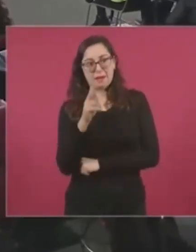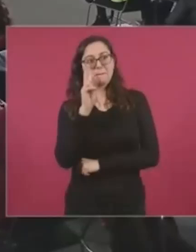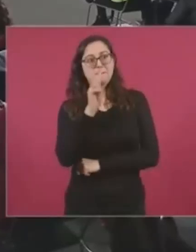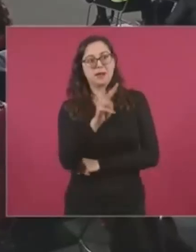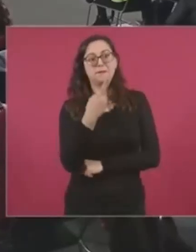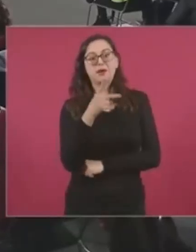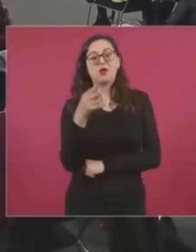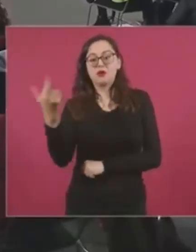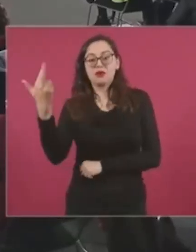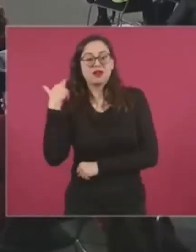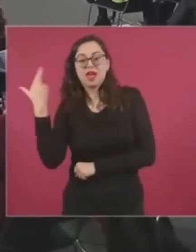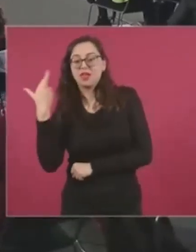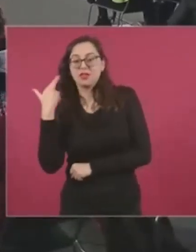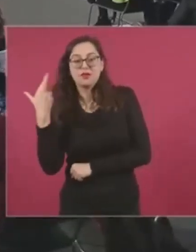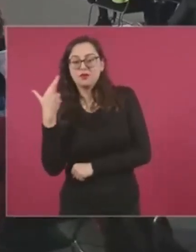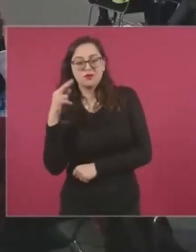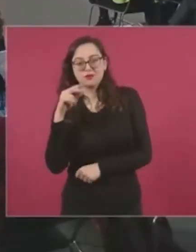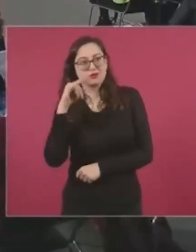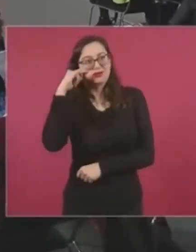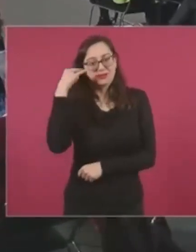por radio.